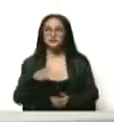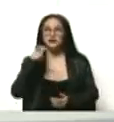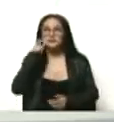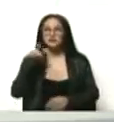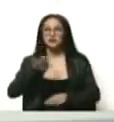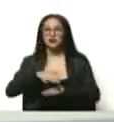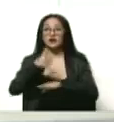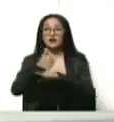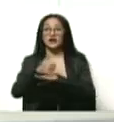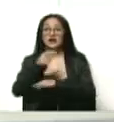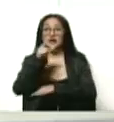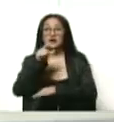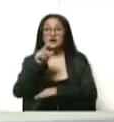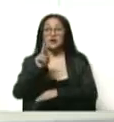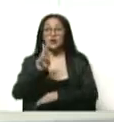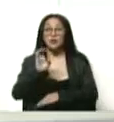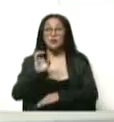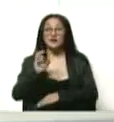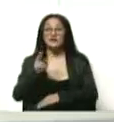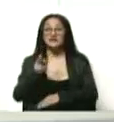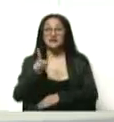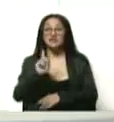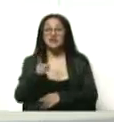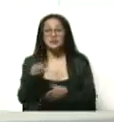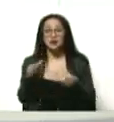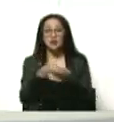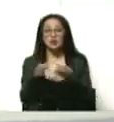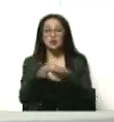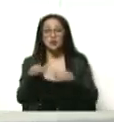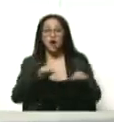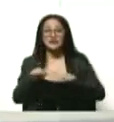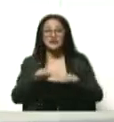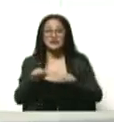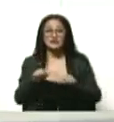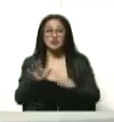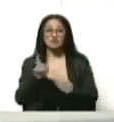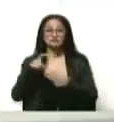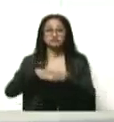jefe o jefa de VC deben ser militantes activos del